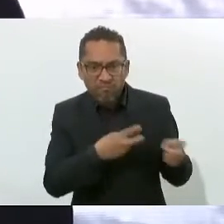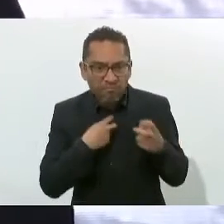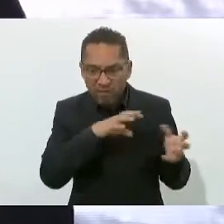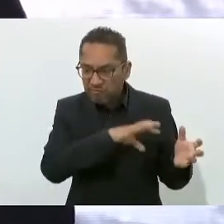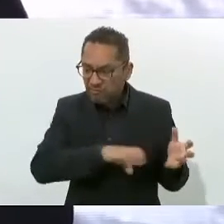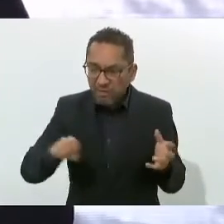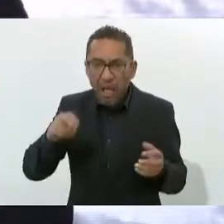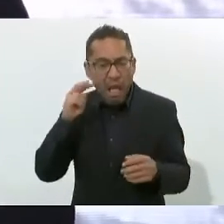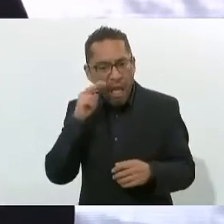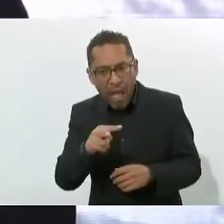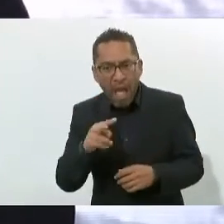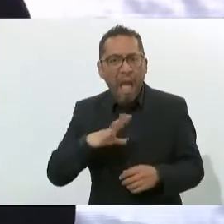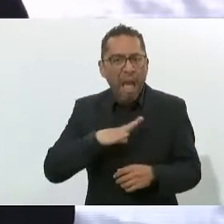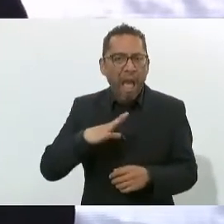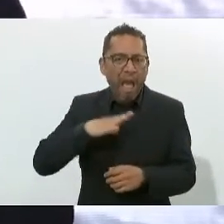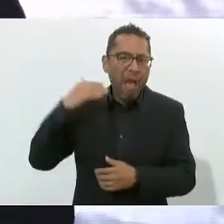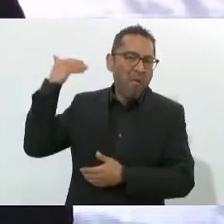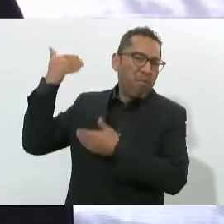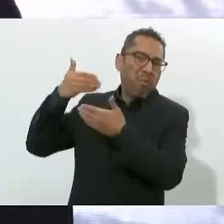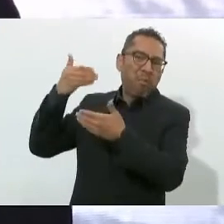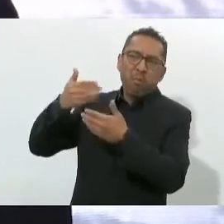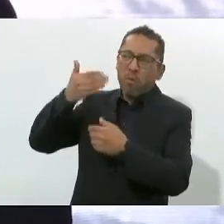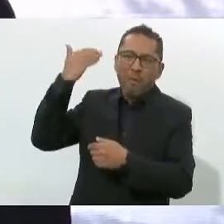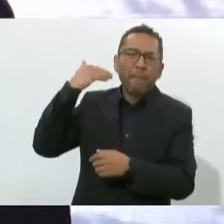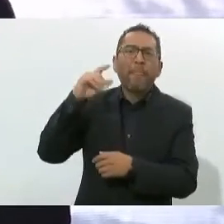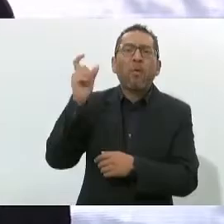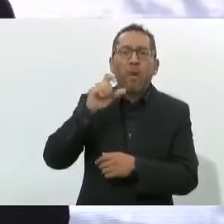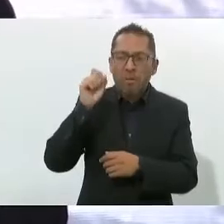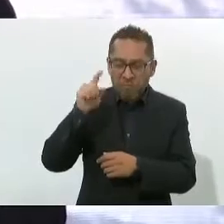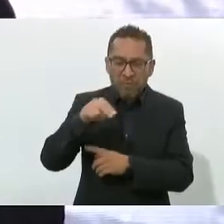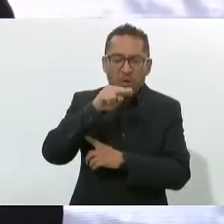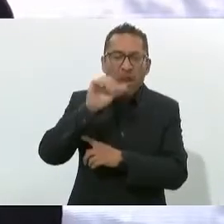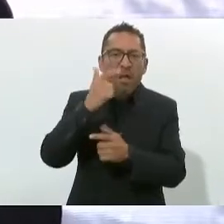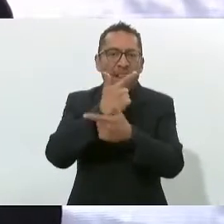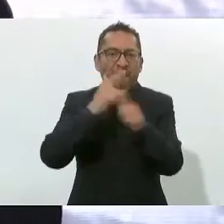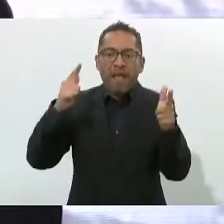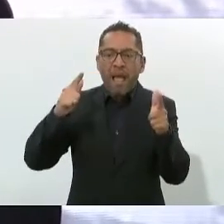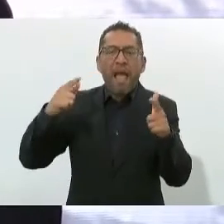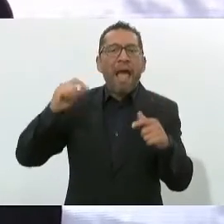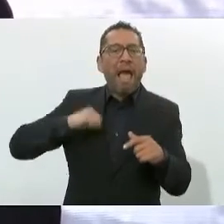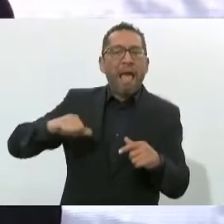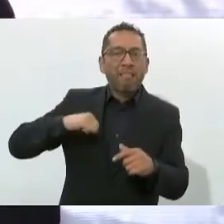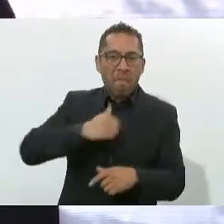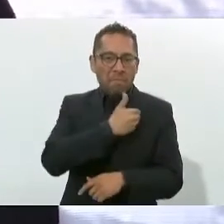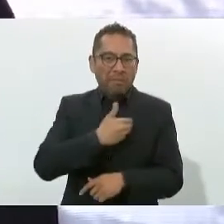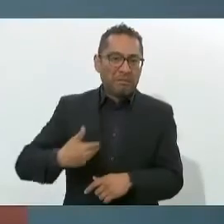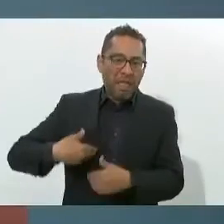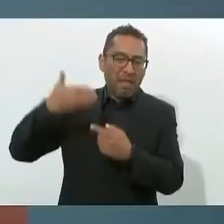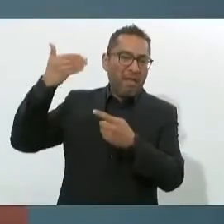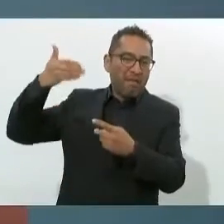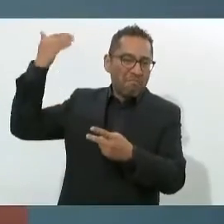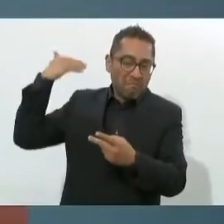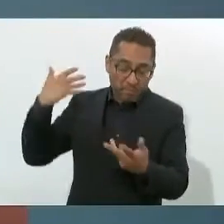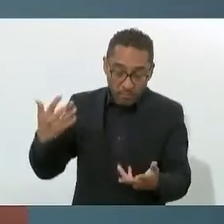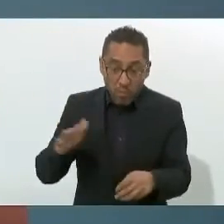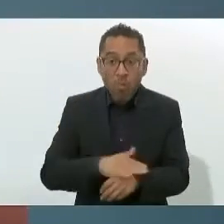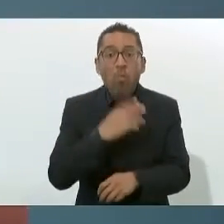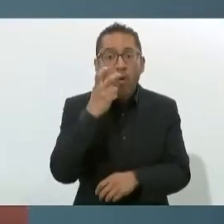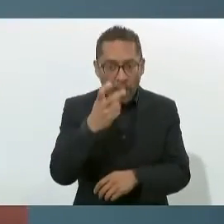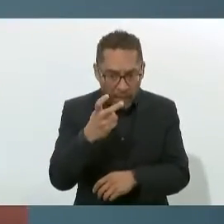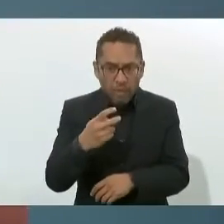han habido, sobre todo durante el periodo neoliberal. Por eso tenemos que seguir